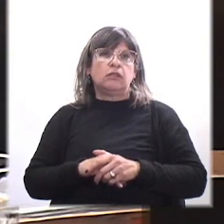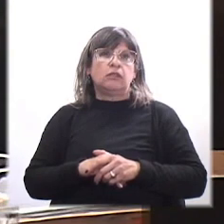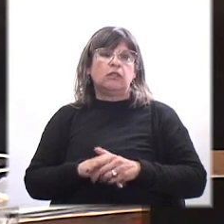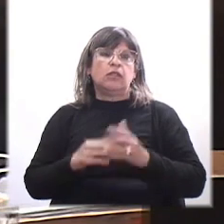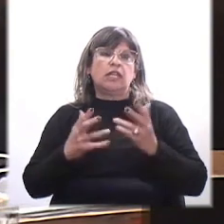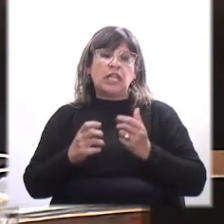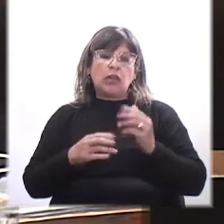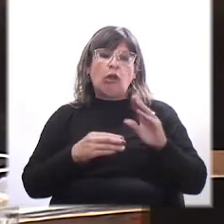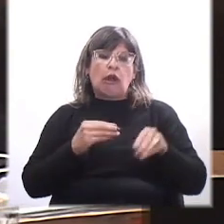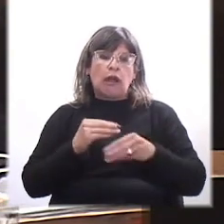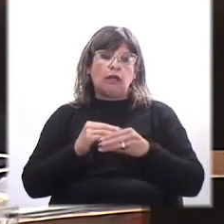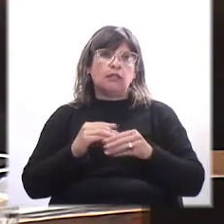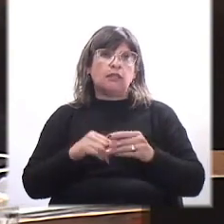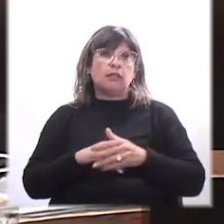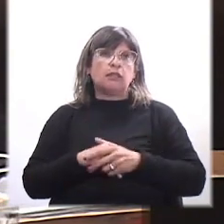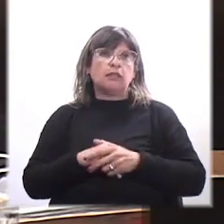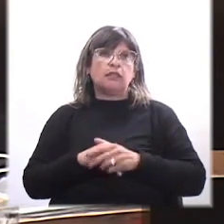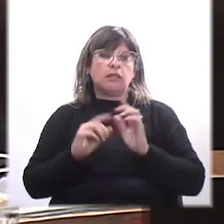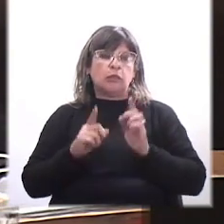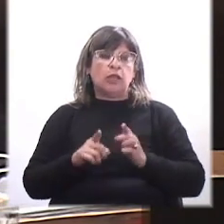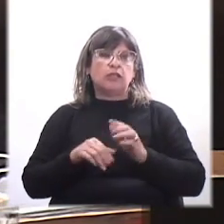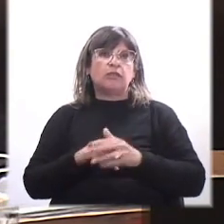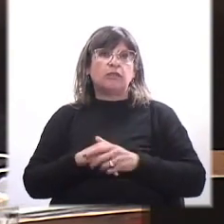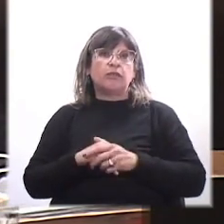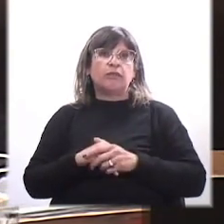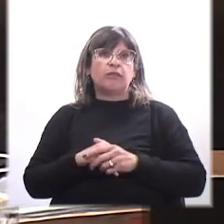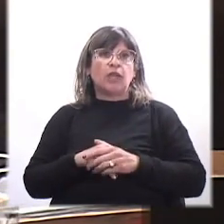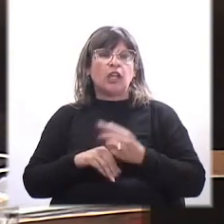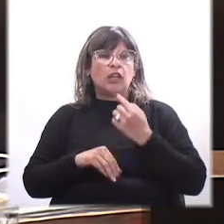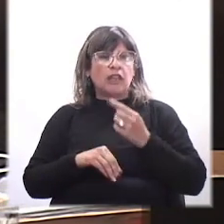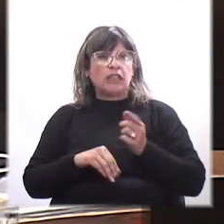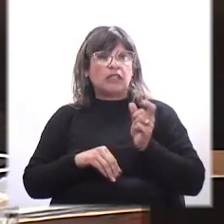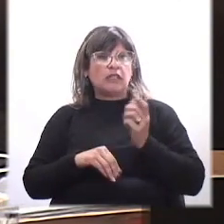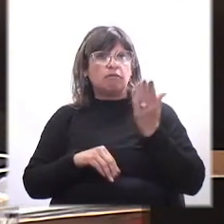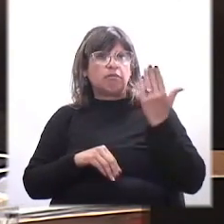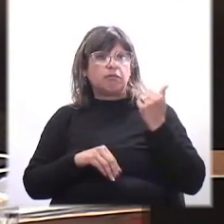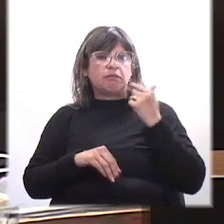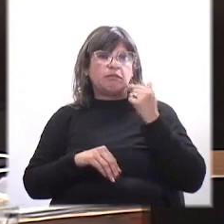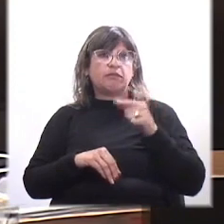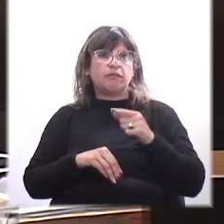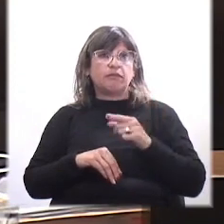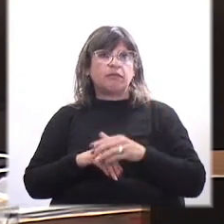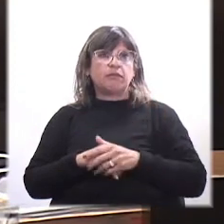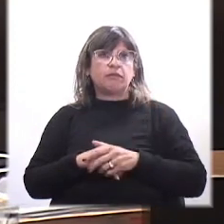Quiero agregar también, y hoy hacía mención, y realmente